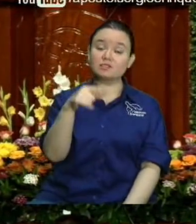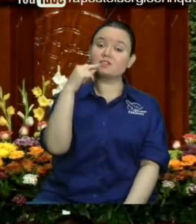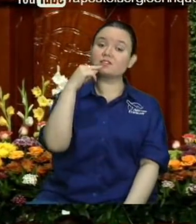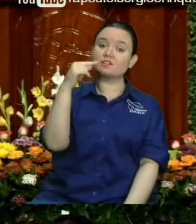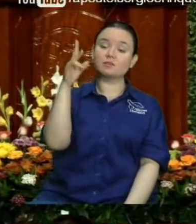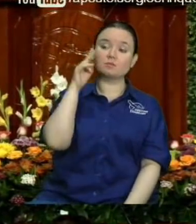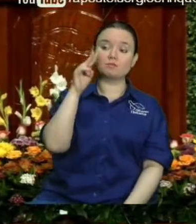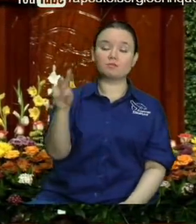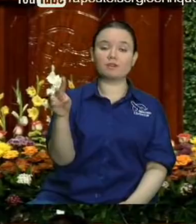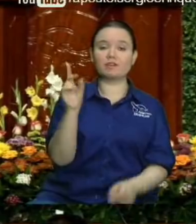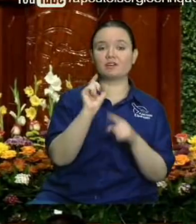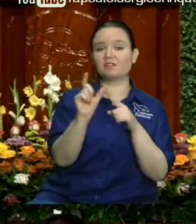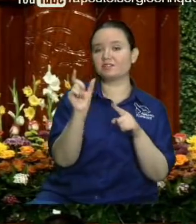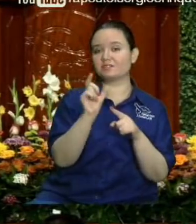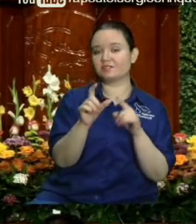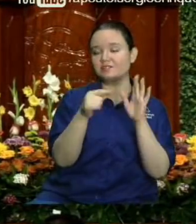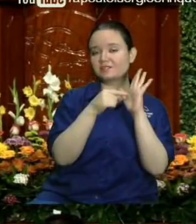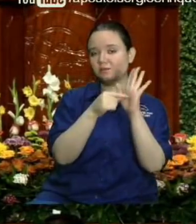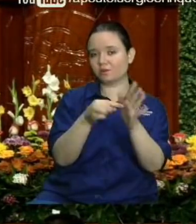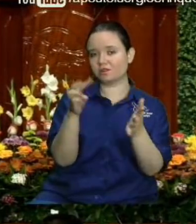cosas que están en Mateo 24.